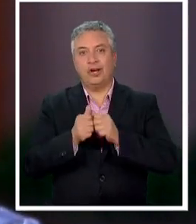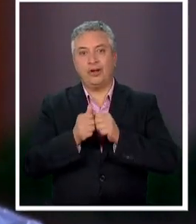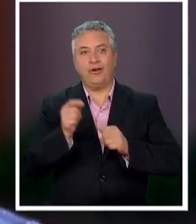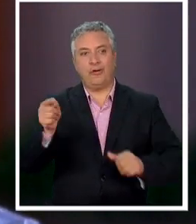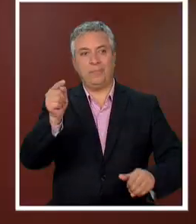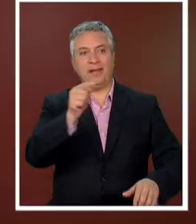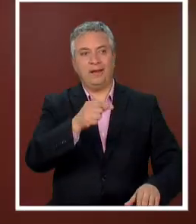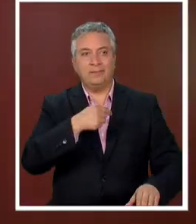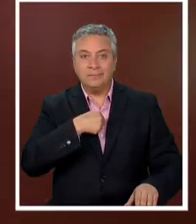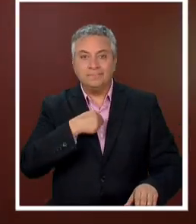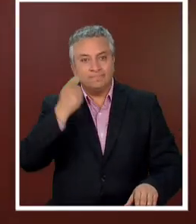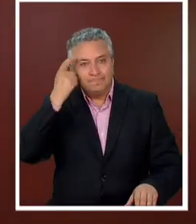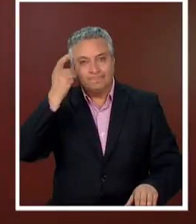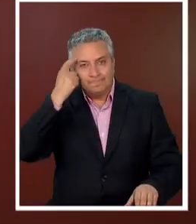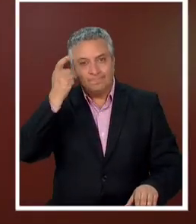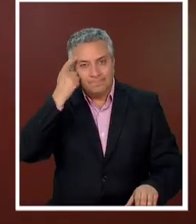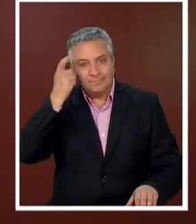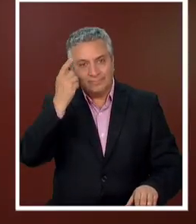lo es mi amigo.